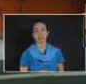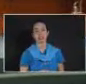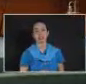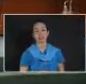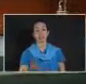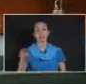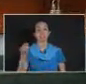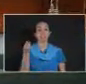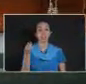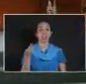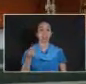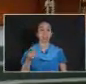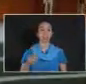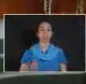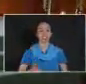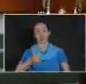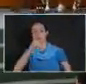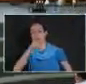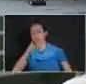de que chupar no es malo,